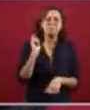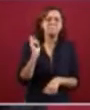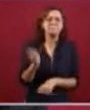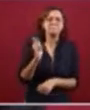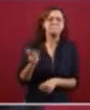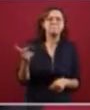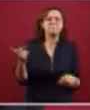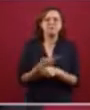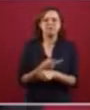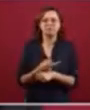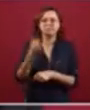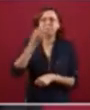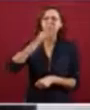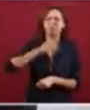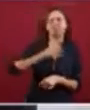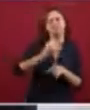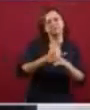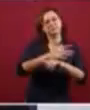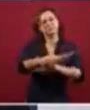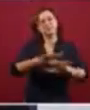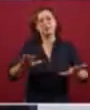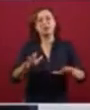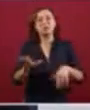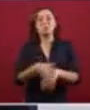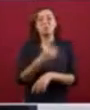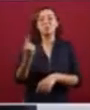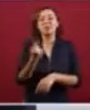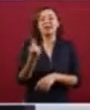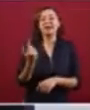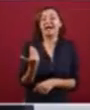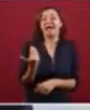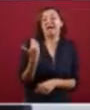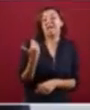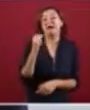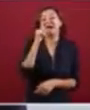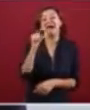ya les informamos, porque esto fue apenas ayer.